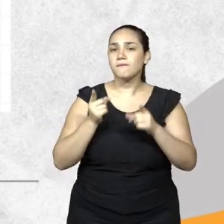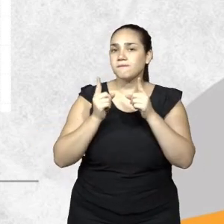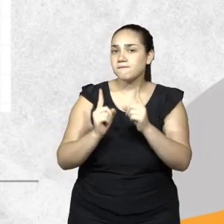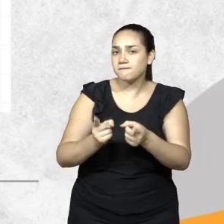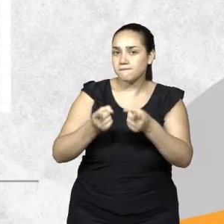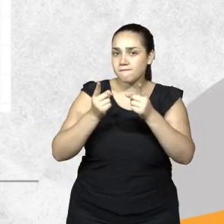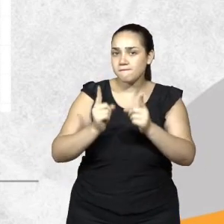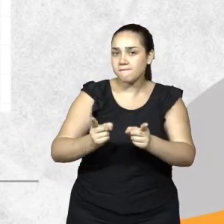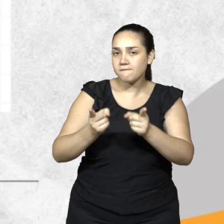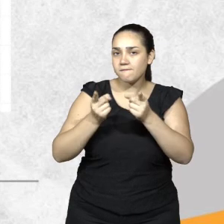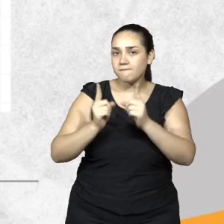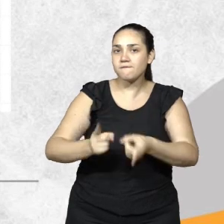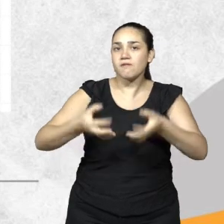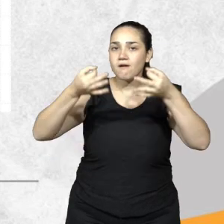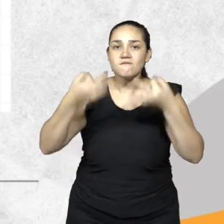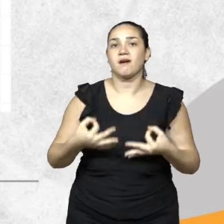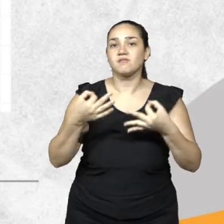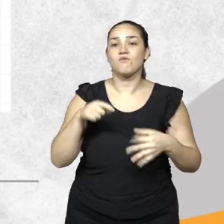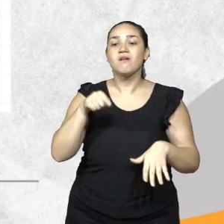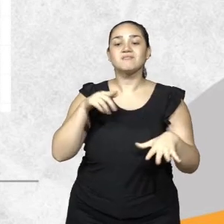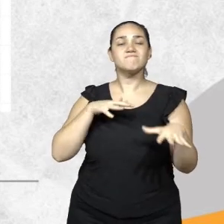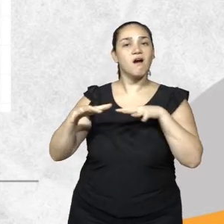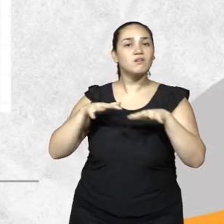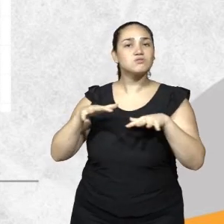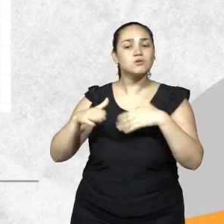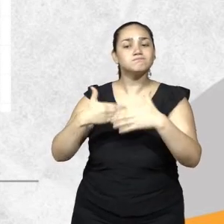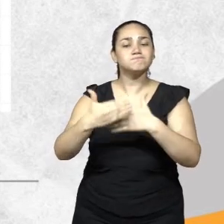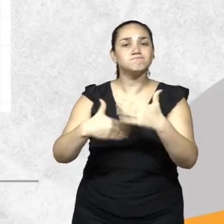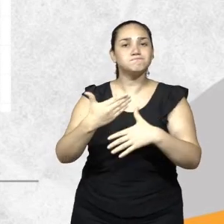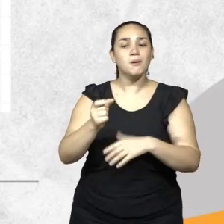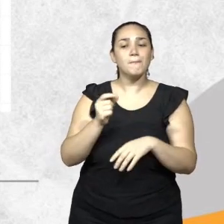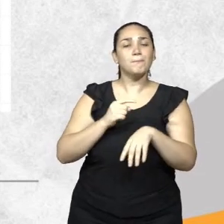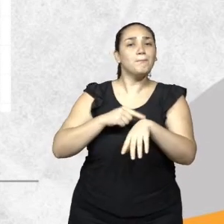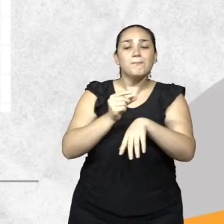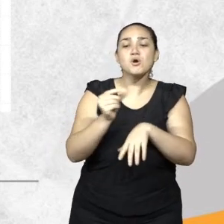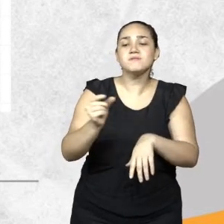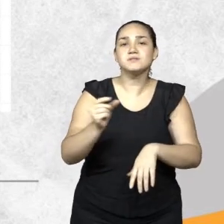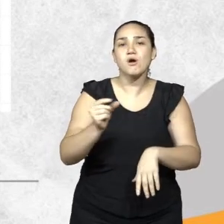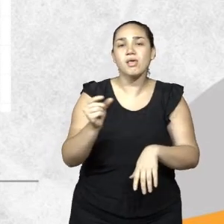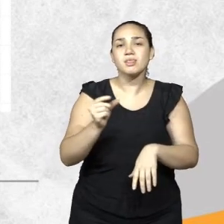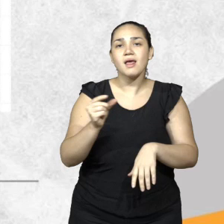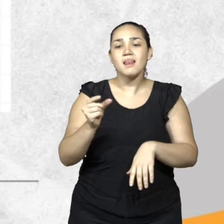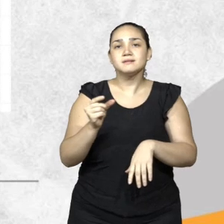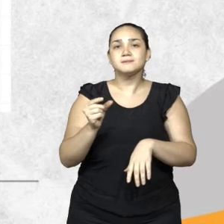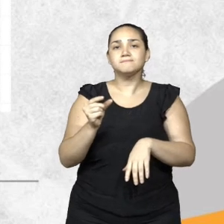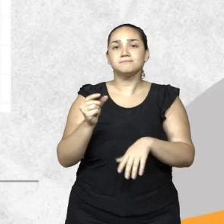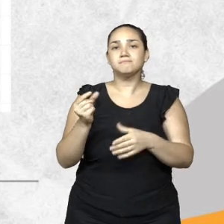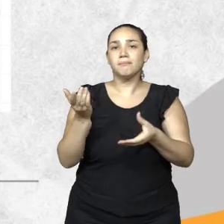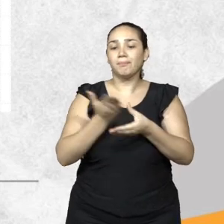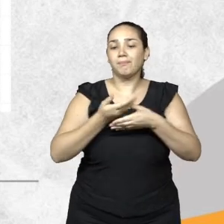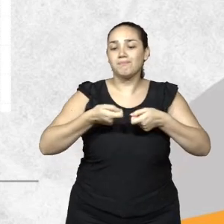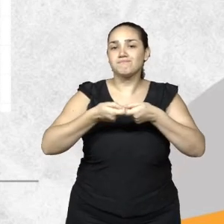efectivo. Ahí justifica por qué es que este tipo de actos tienen que ser provisionales y expedidos por un periodo corto de